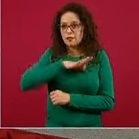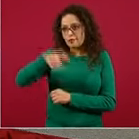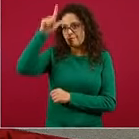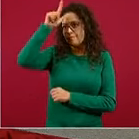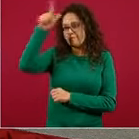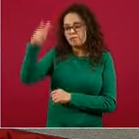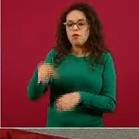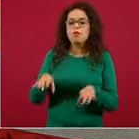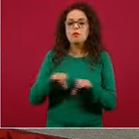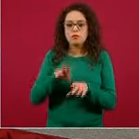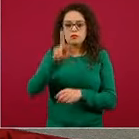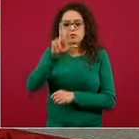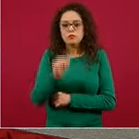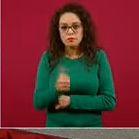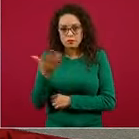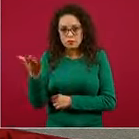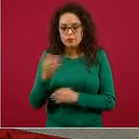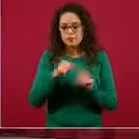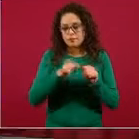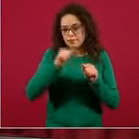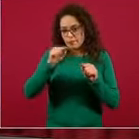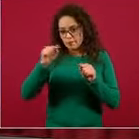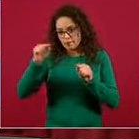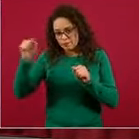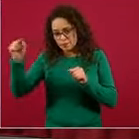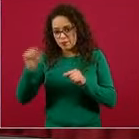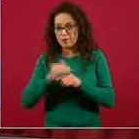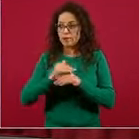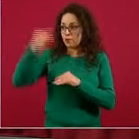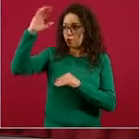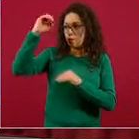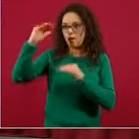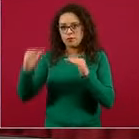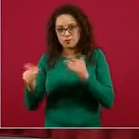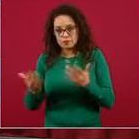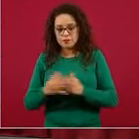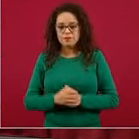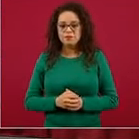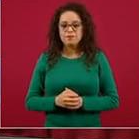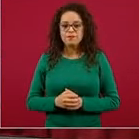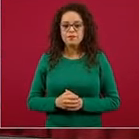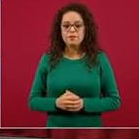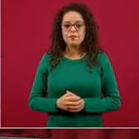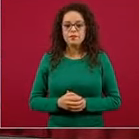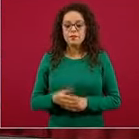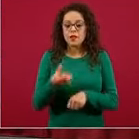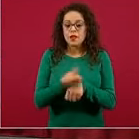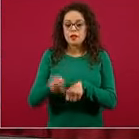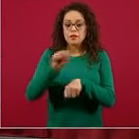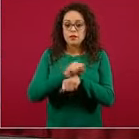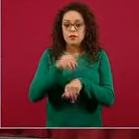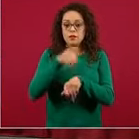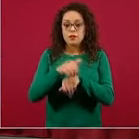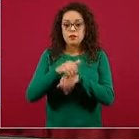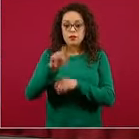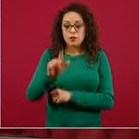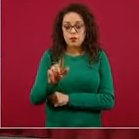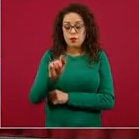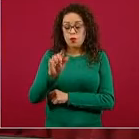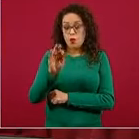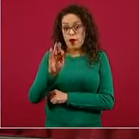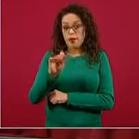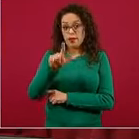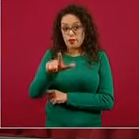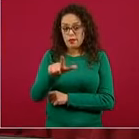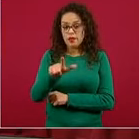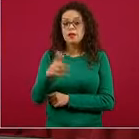su comportamiento, cuáles son sus tendencias. Para el cierre de la semana 47 prácticamente continuamos